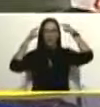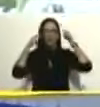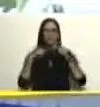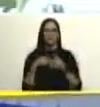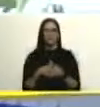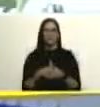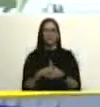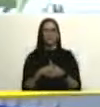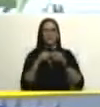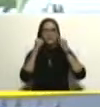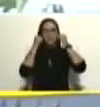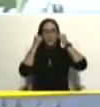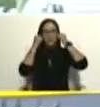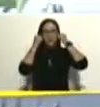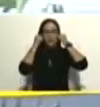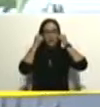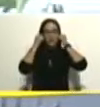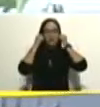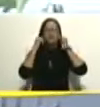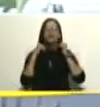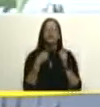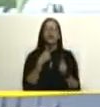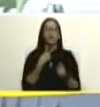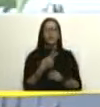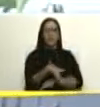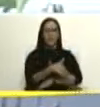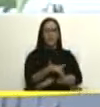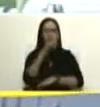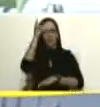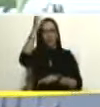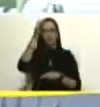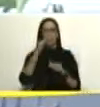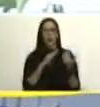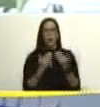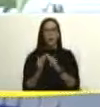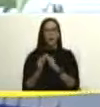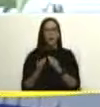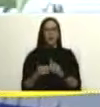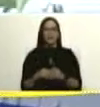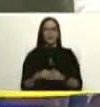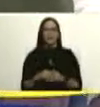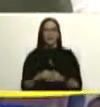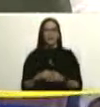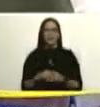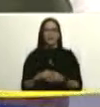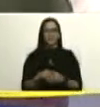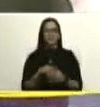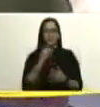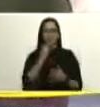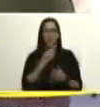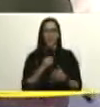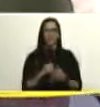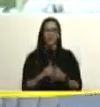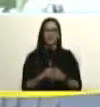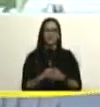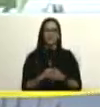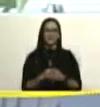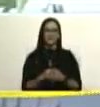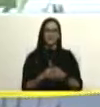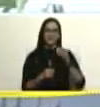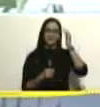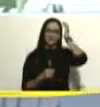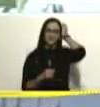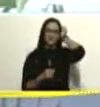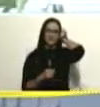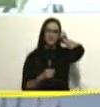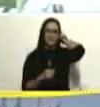Y Neri Arocha, vocera de calle del Consejo Comunal Rodeo Socialista. Bueno, Araceli.